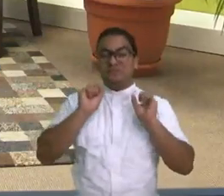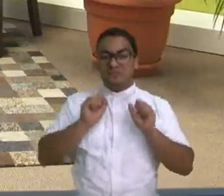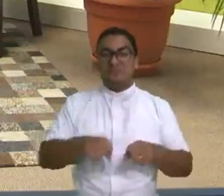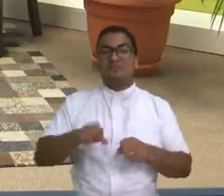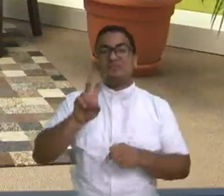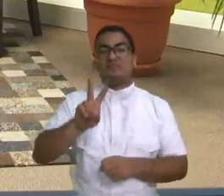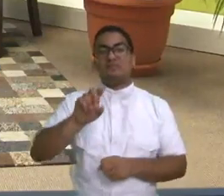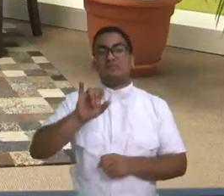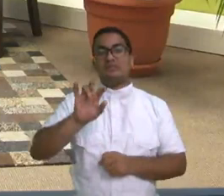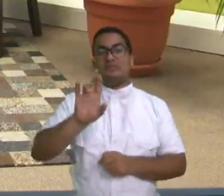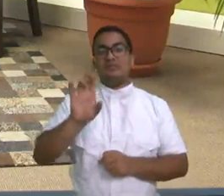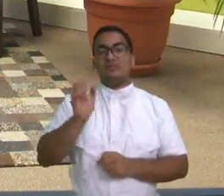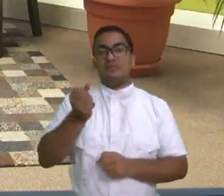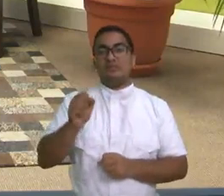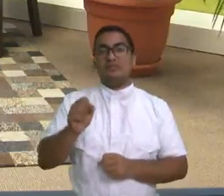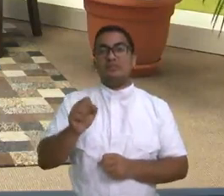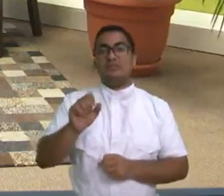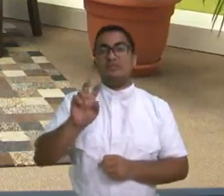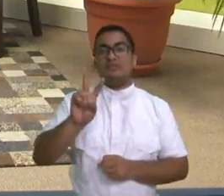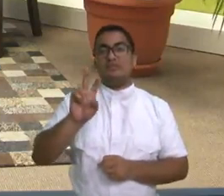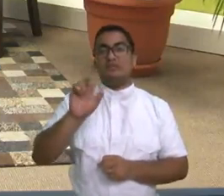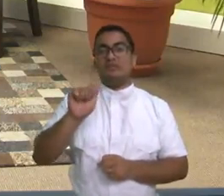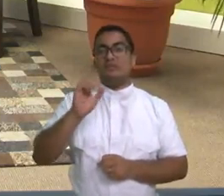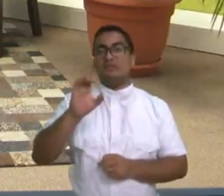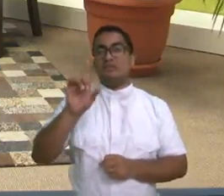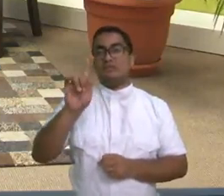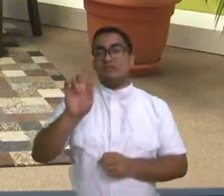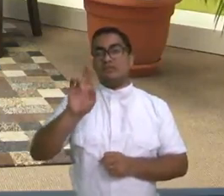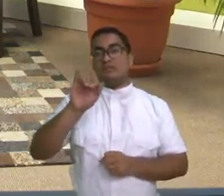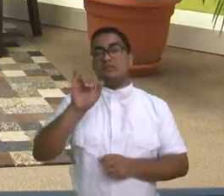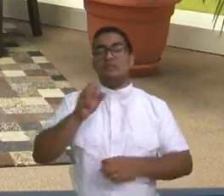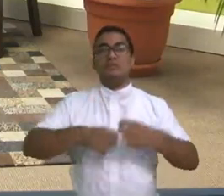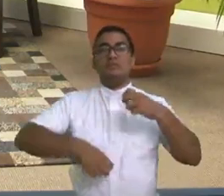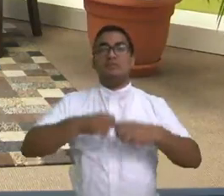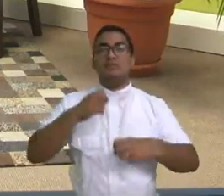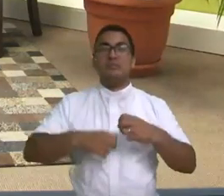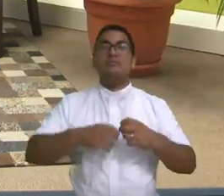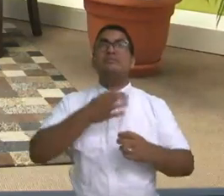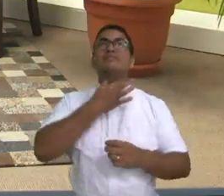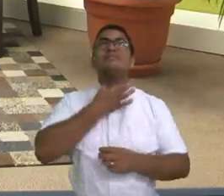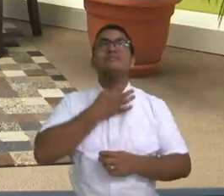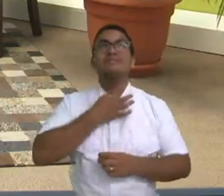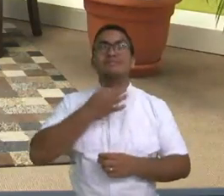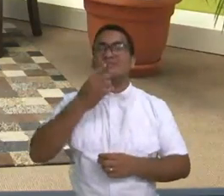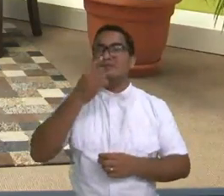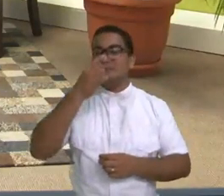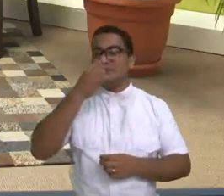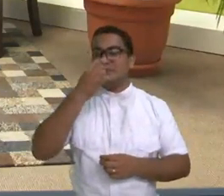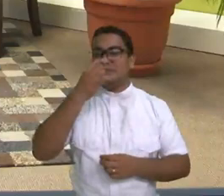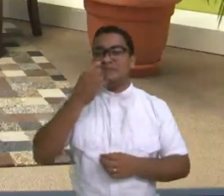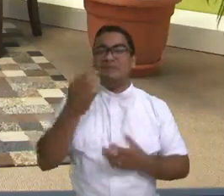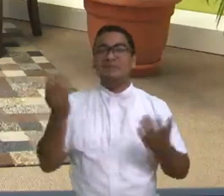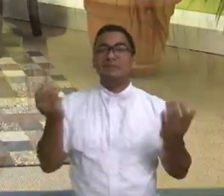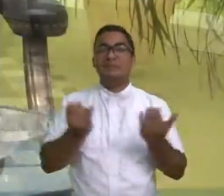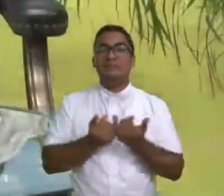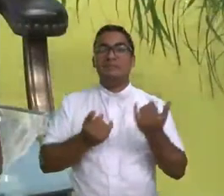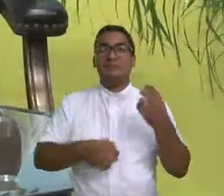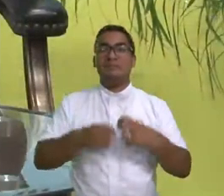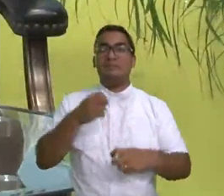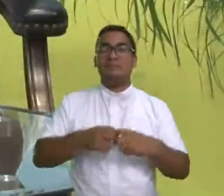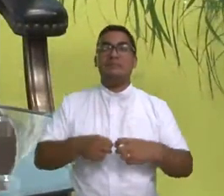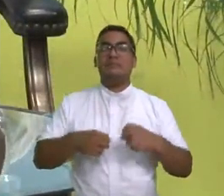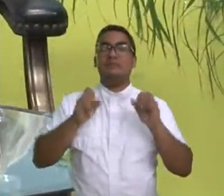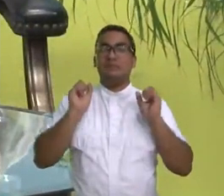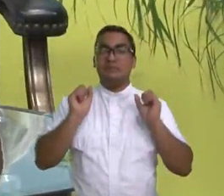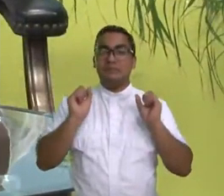bacterias y alergenos que pueden ocasionar problemas respiratorios, ¿verdad? Esto no solamente nosotros las vamos a inhalar, sino que pueden quedar en la